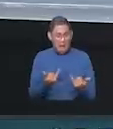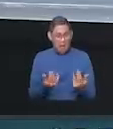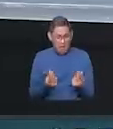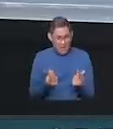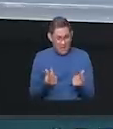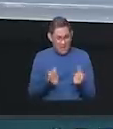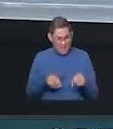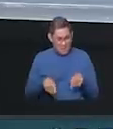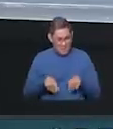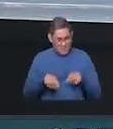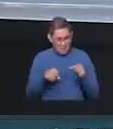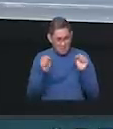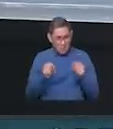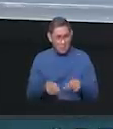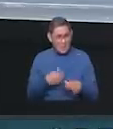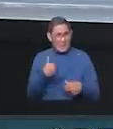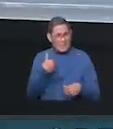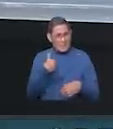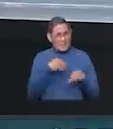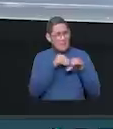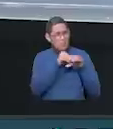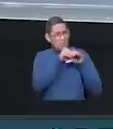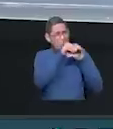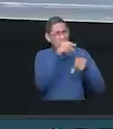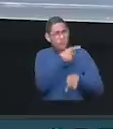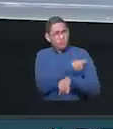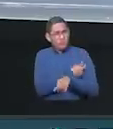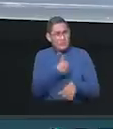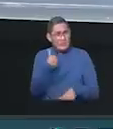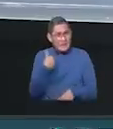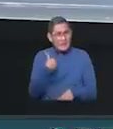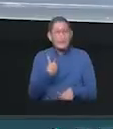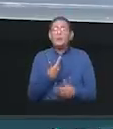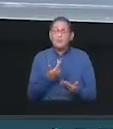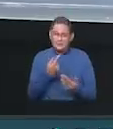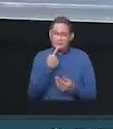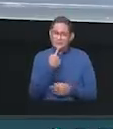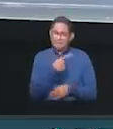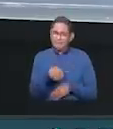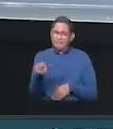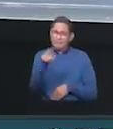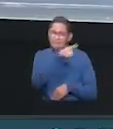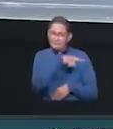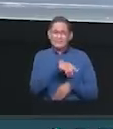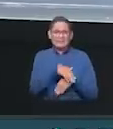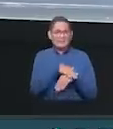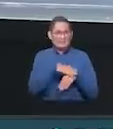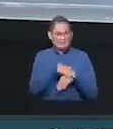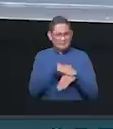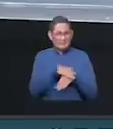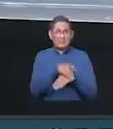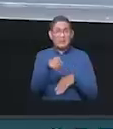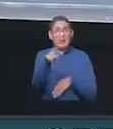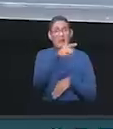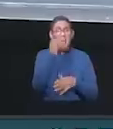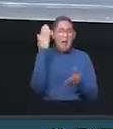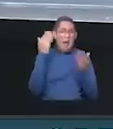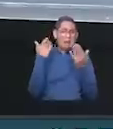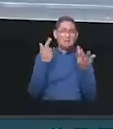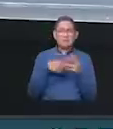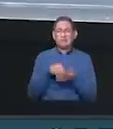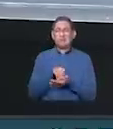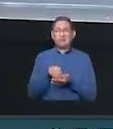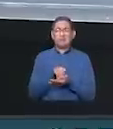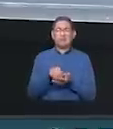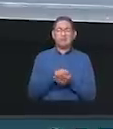y expedita en este proceso de panabaj y hacemos un llamado a todos aquellos que al principio tenían alguna duda